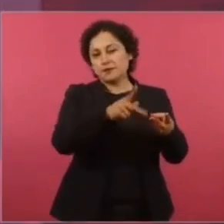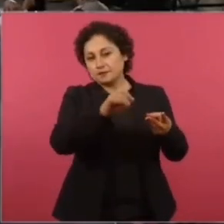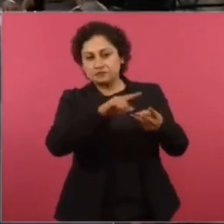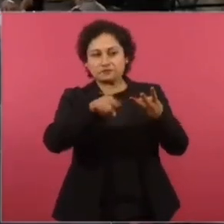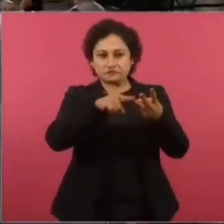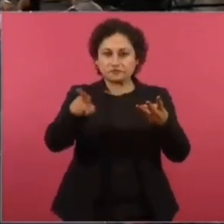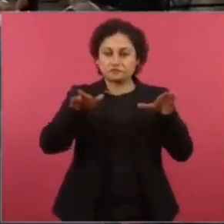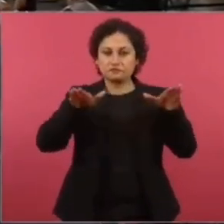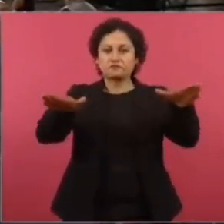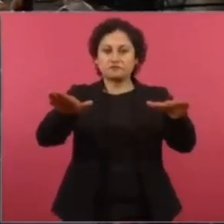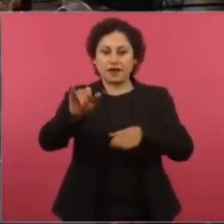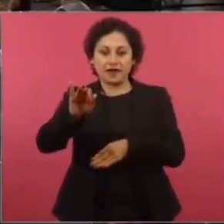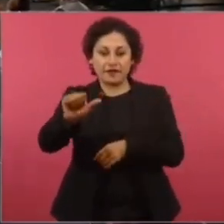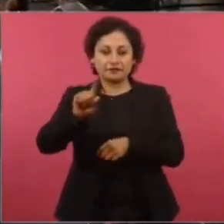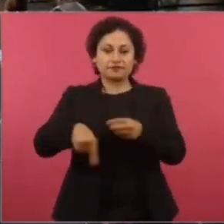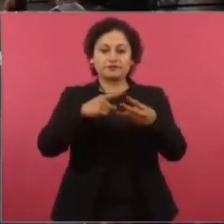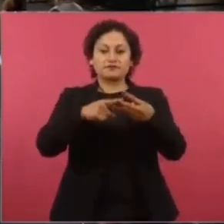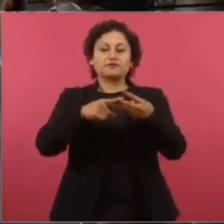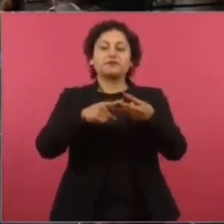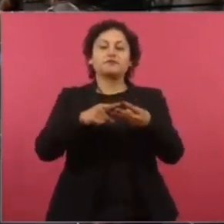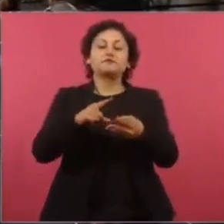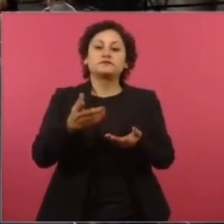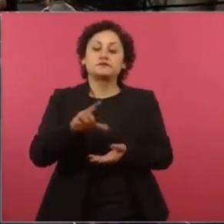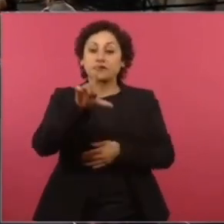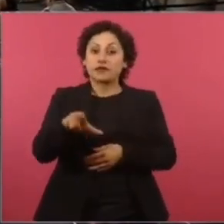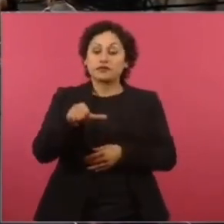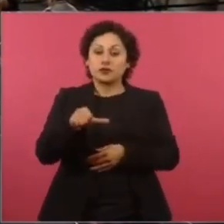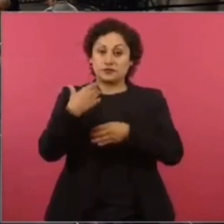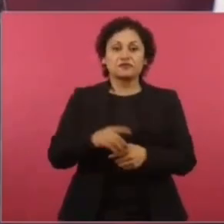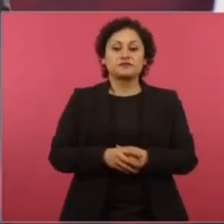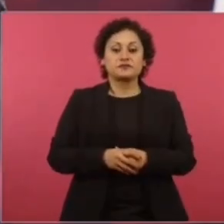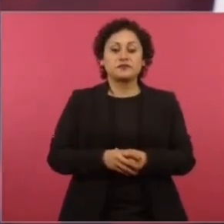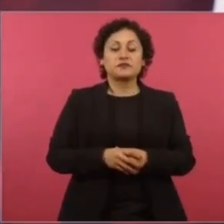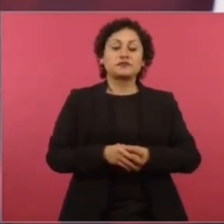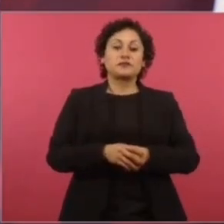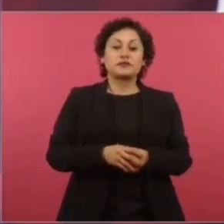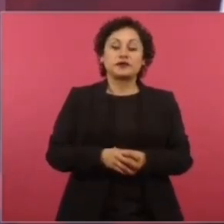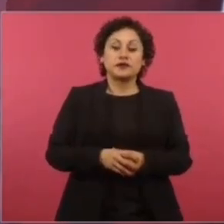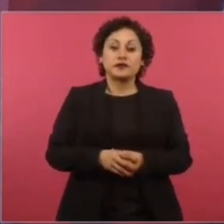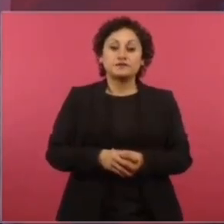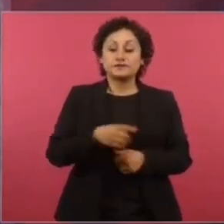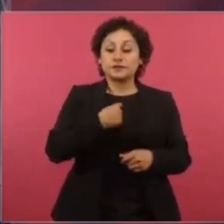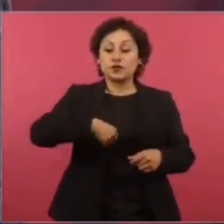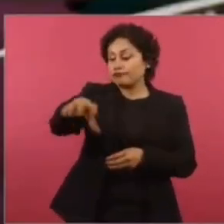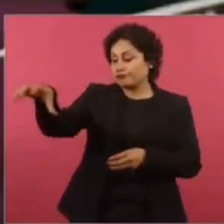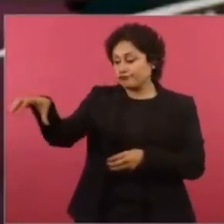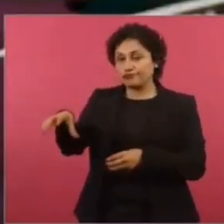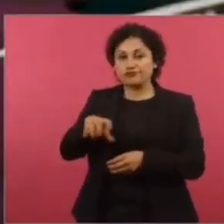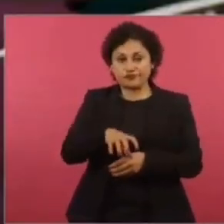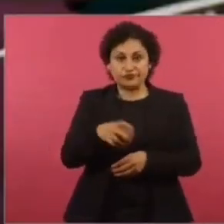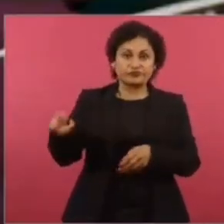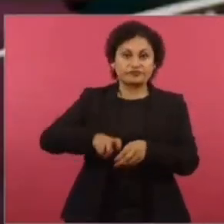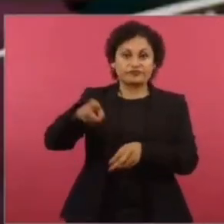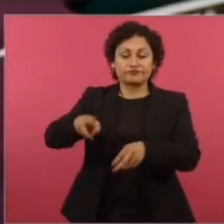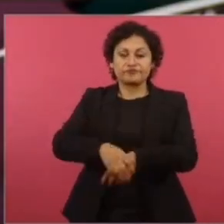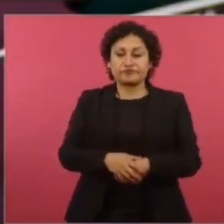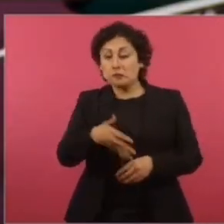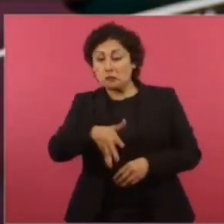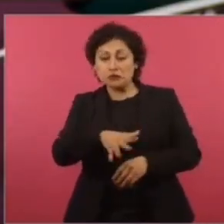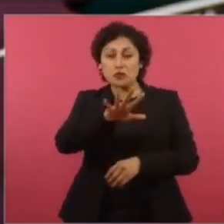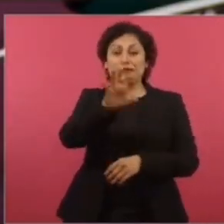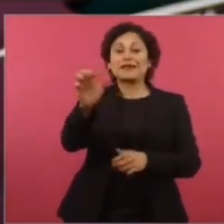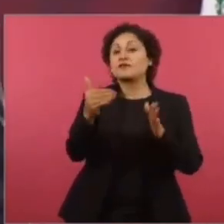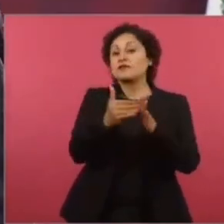nuevo aeropuerto, Felipe Ángeles. Vamos a tener el aeropuerto Felipe Carrillo Puerto. Vamos a dejar el Tren Maya. Estamos hablando de una inversión de